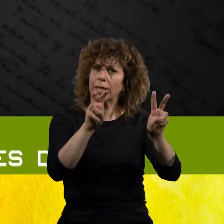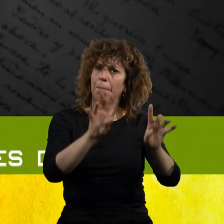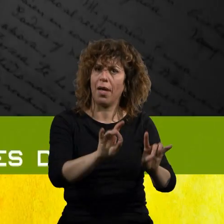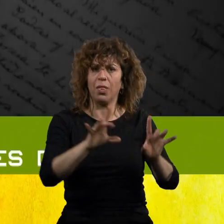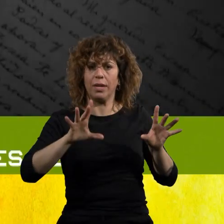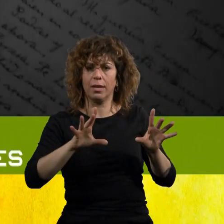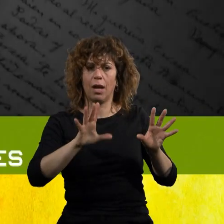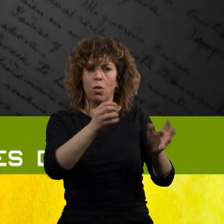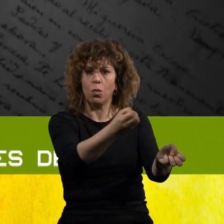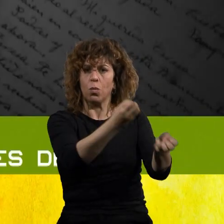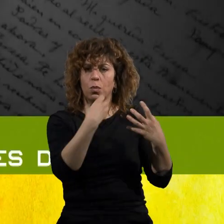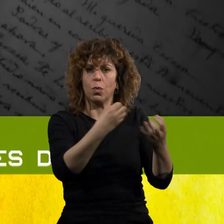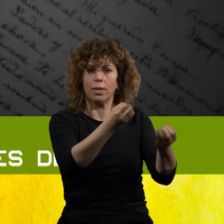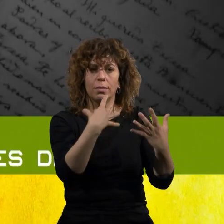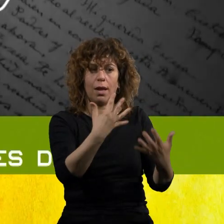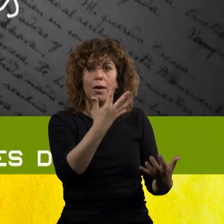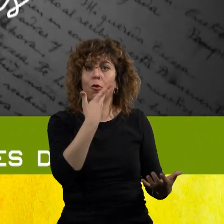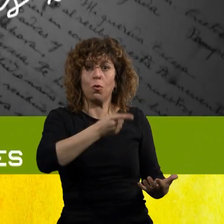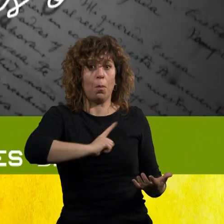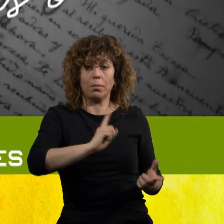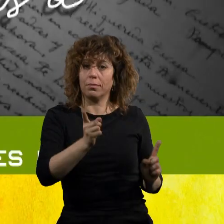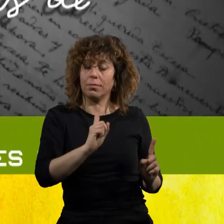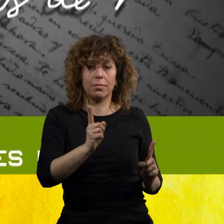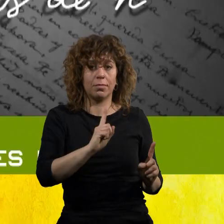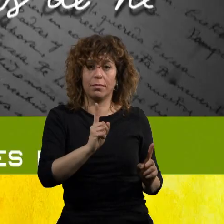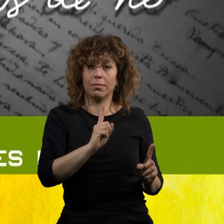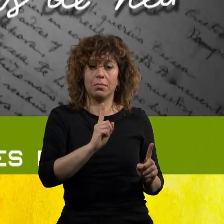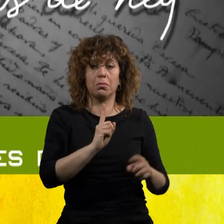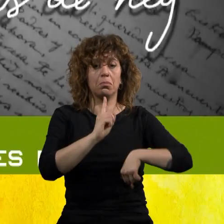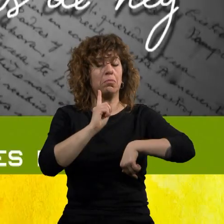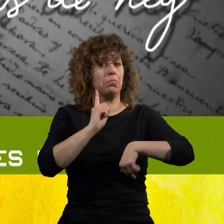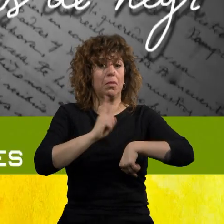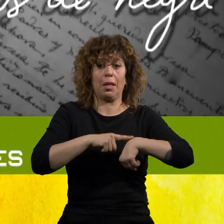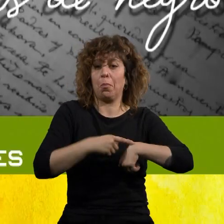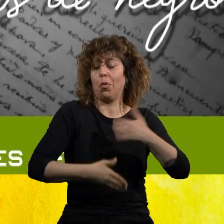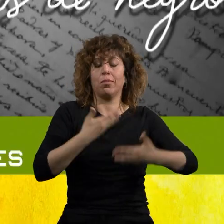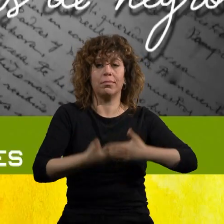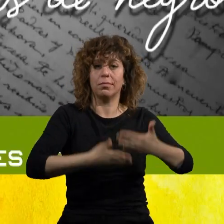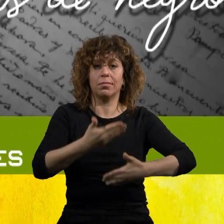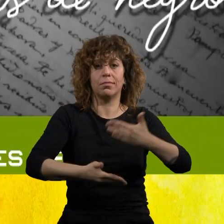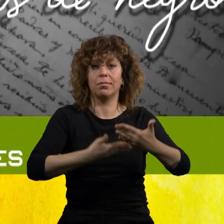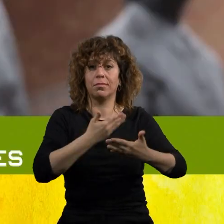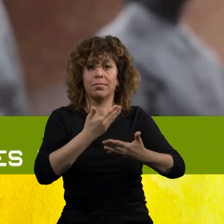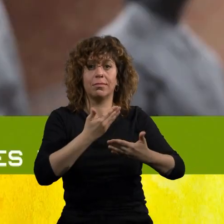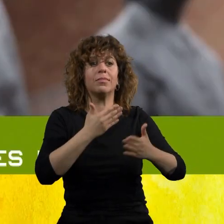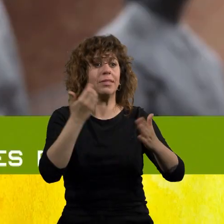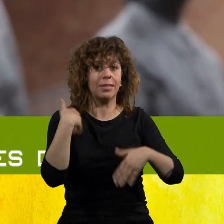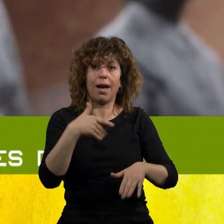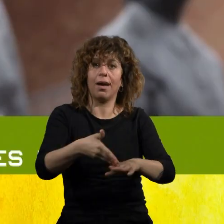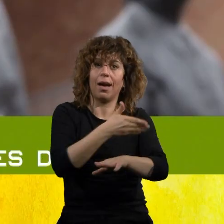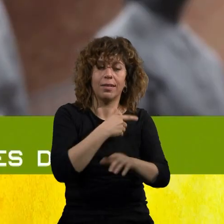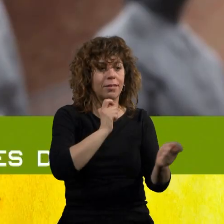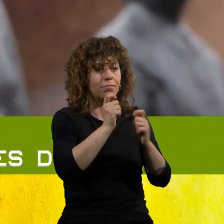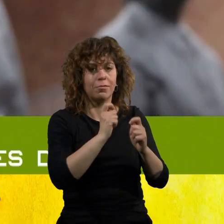delicados que te vayan a contar cuando al principio no me conocían muchas de las personas. Sí que es verdad que siempre lo digo que ahora con todos los familiares, todos los que he entrevistado, ya